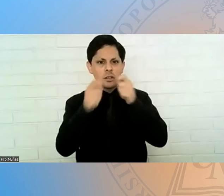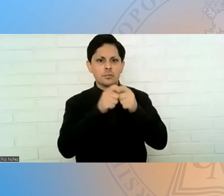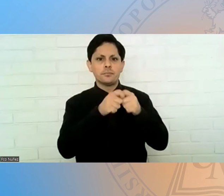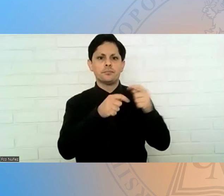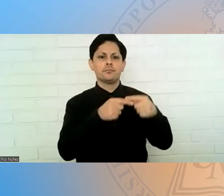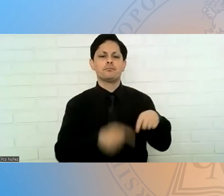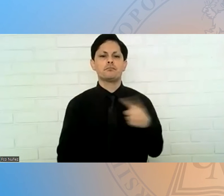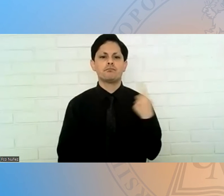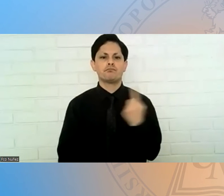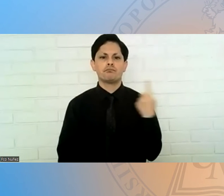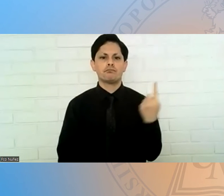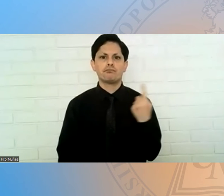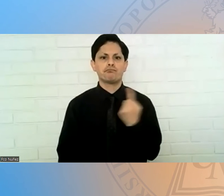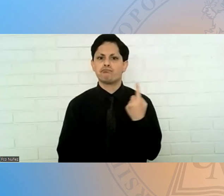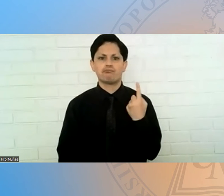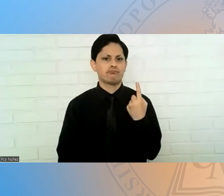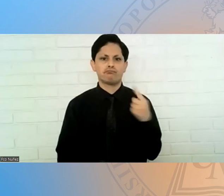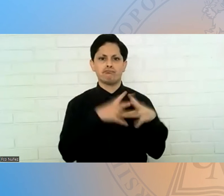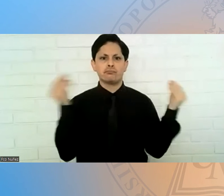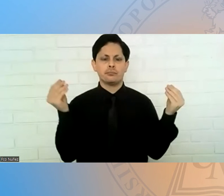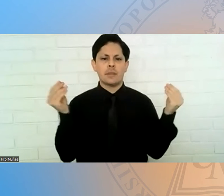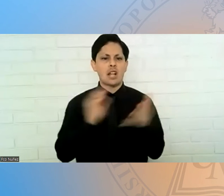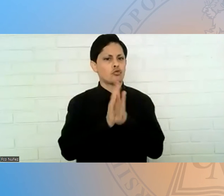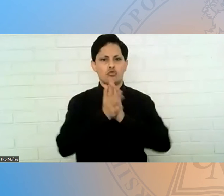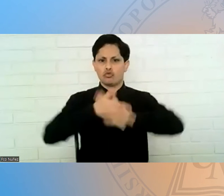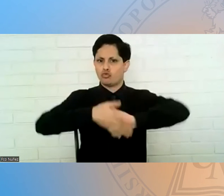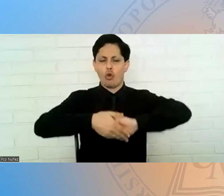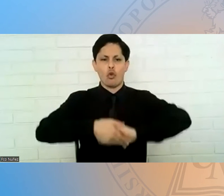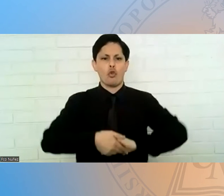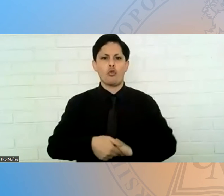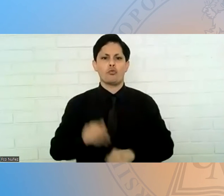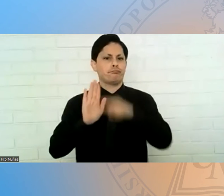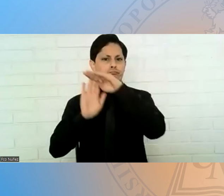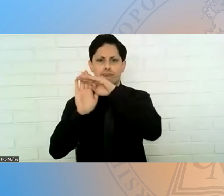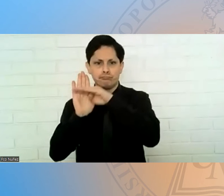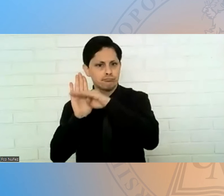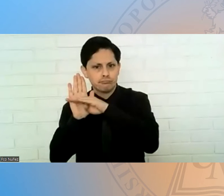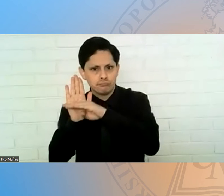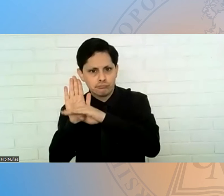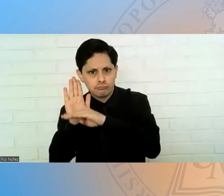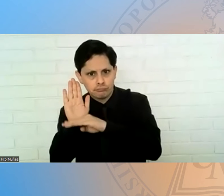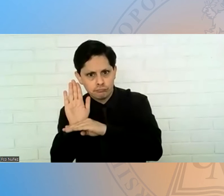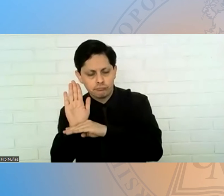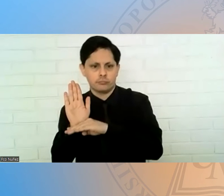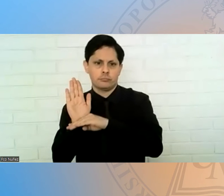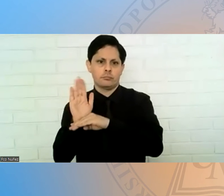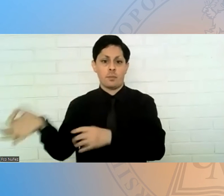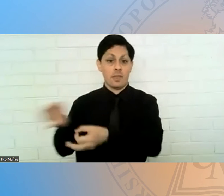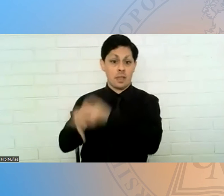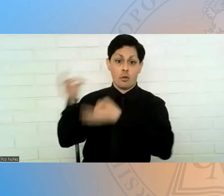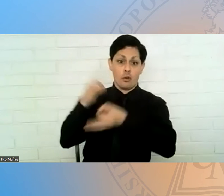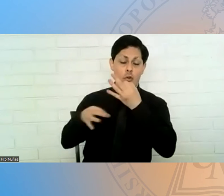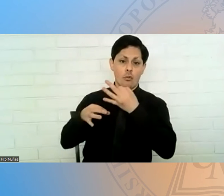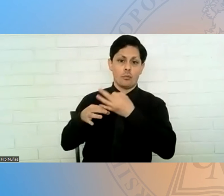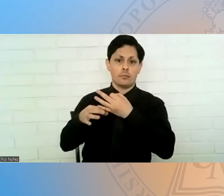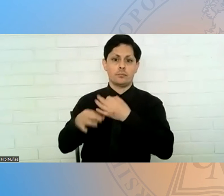manera constante debido a todos los significados que tenemos el día de hoy, volviendo un poco a lo que nos contaba antes Nolf